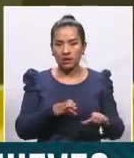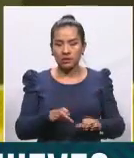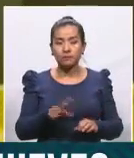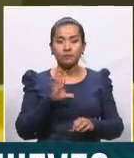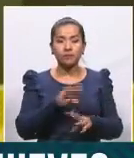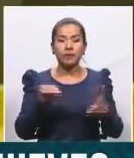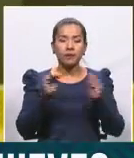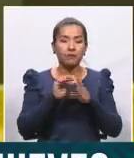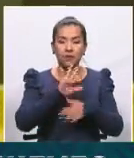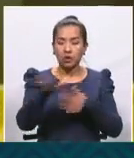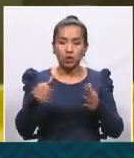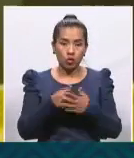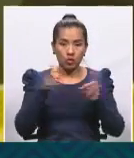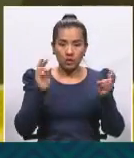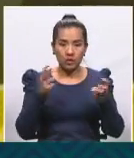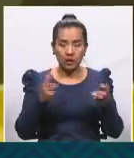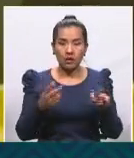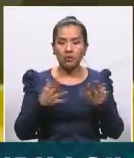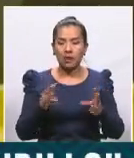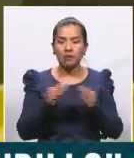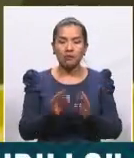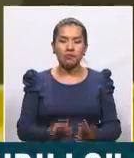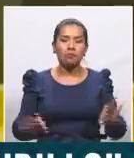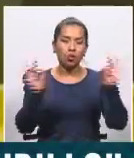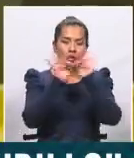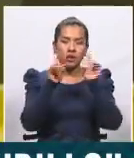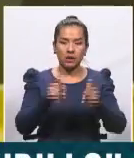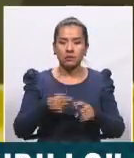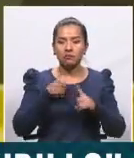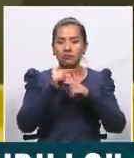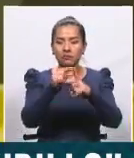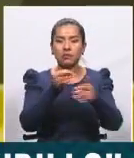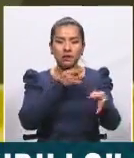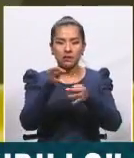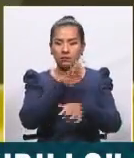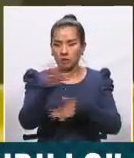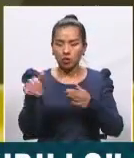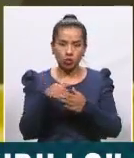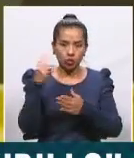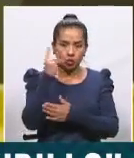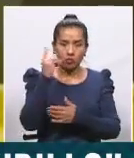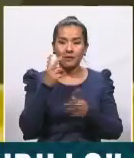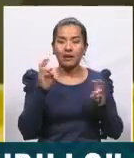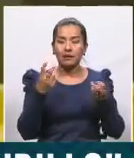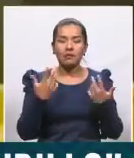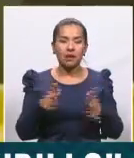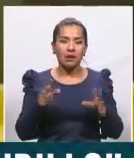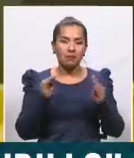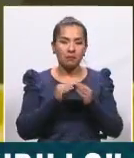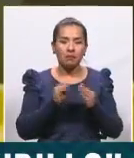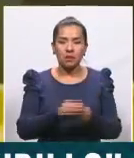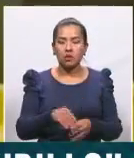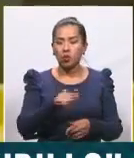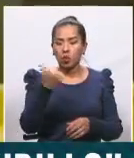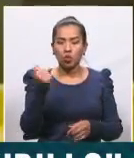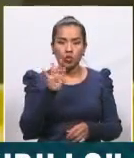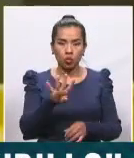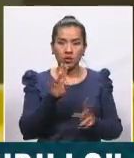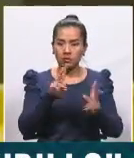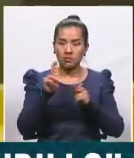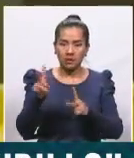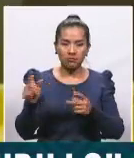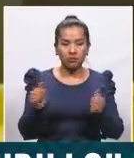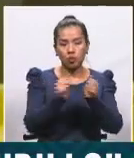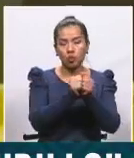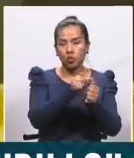tanto, entonces, es importante mencionar a todo el país que además de los otros cuatro implicados, cuatro cómplices